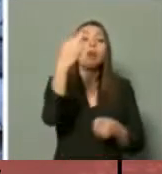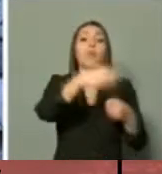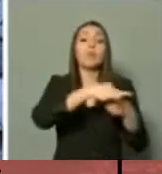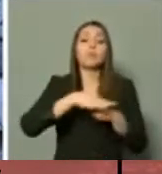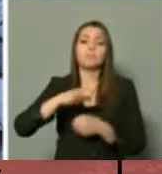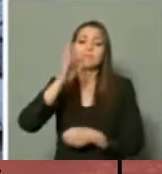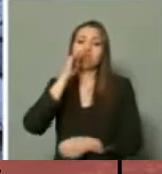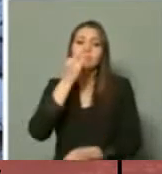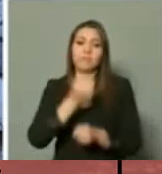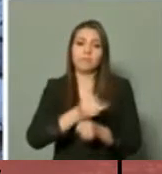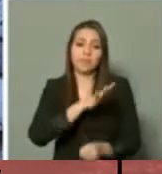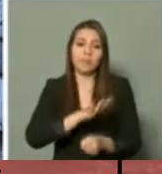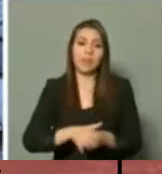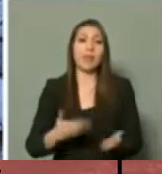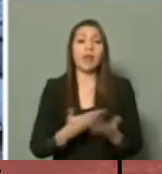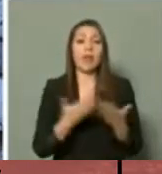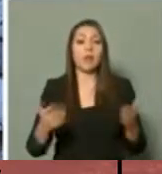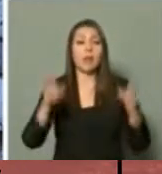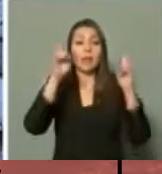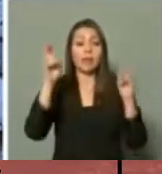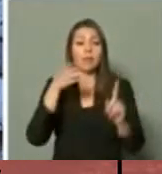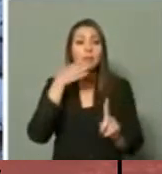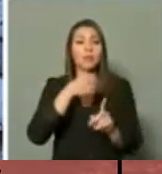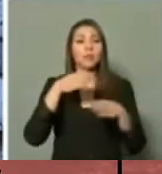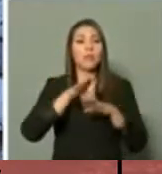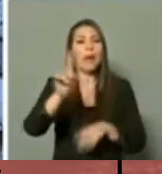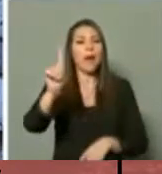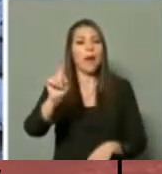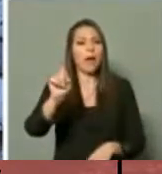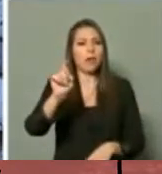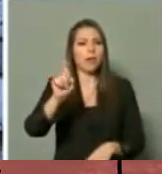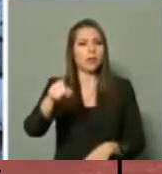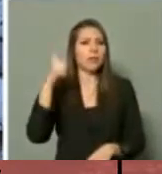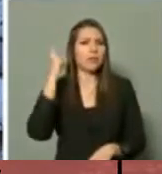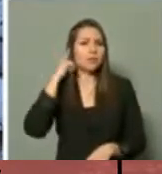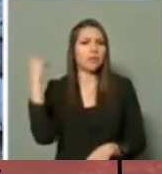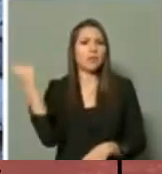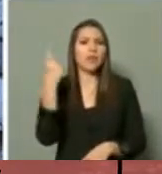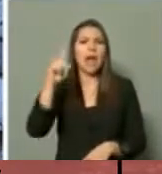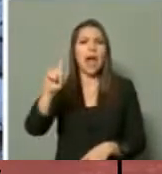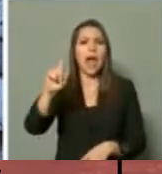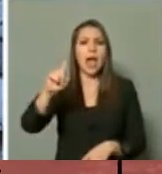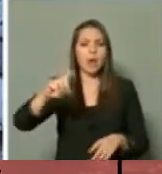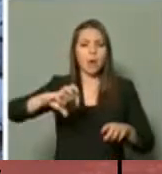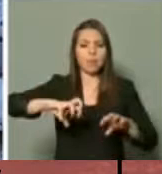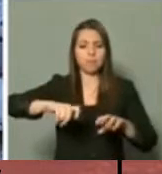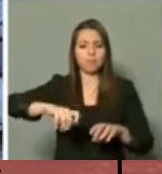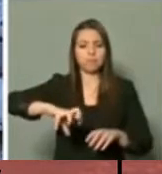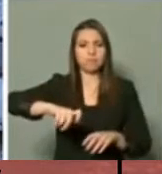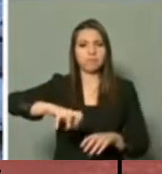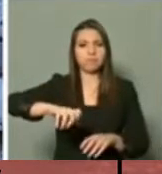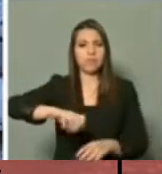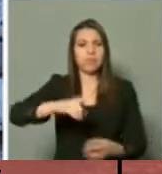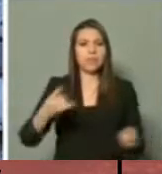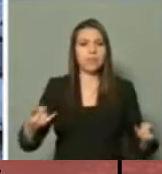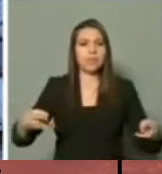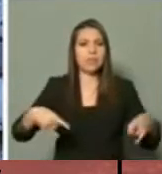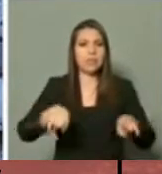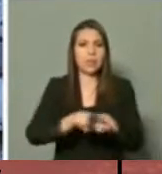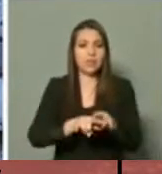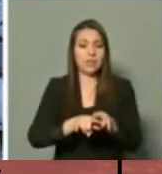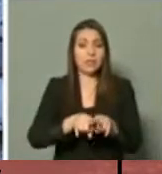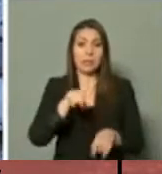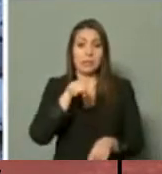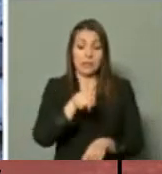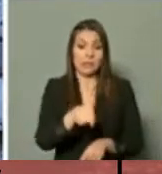la parte de agua, hubo un problema muy sonado de cierre de válvulas. Este cierre de válvulas obedeció también, y en